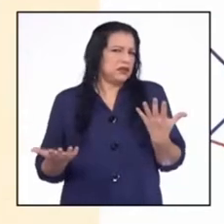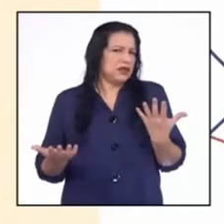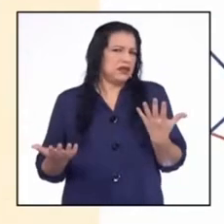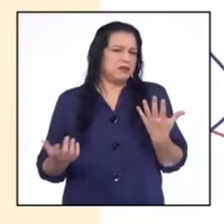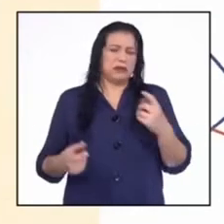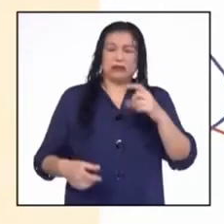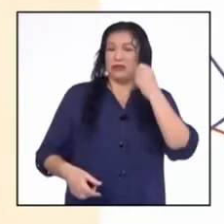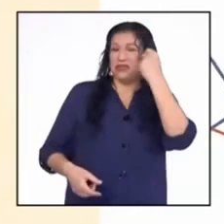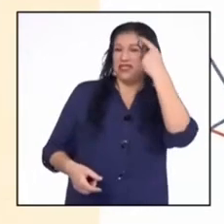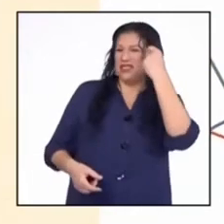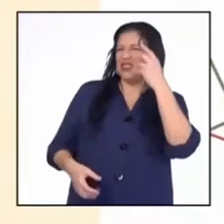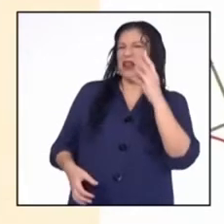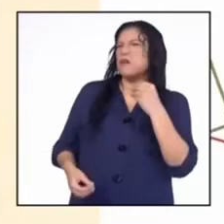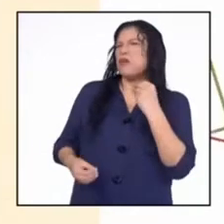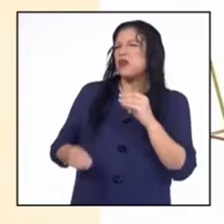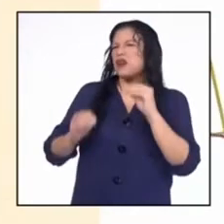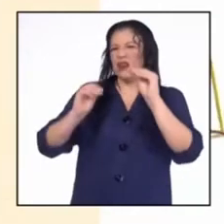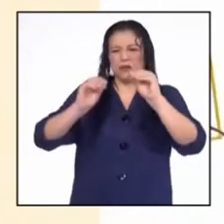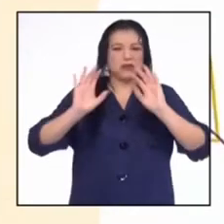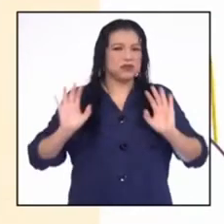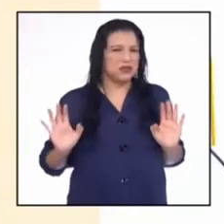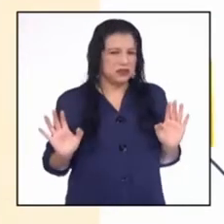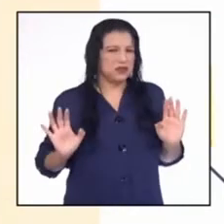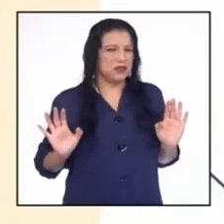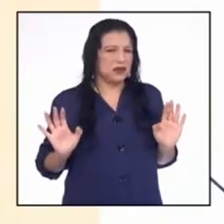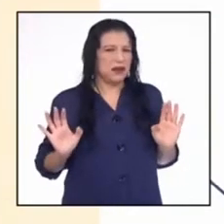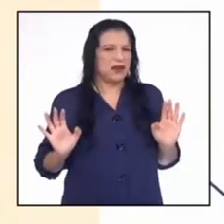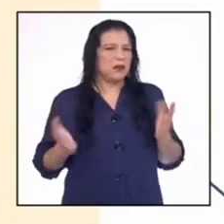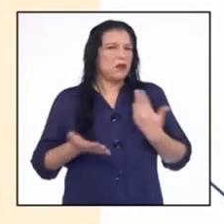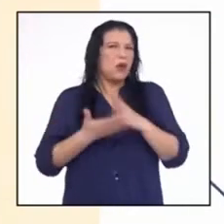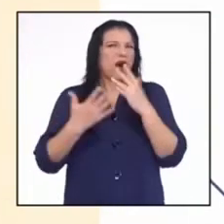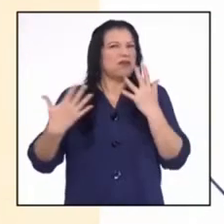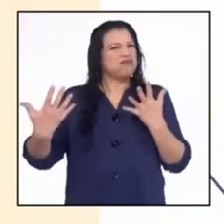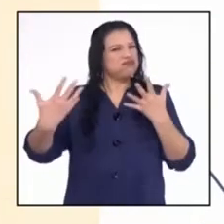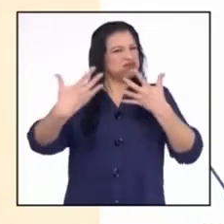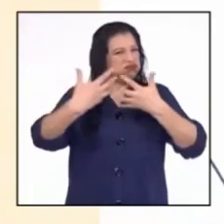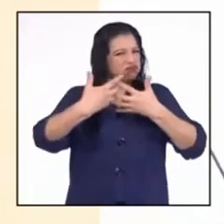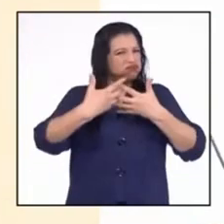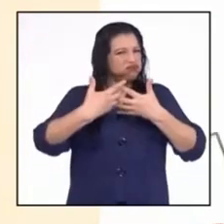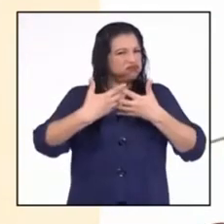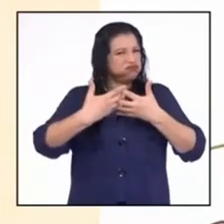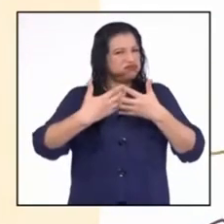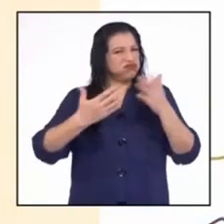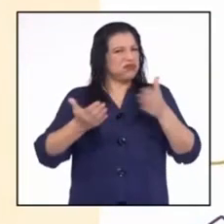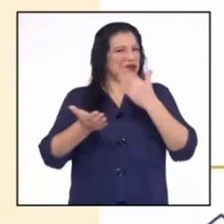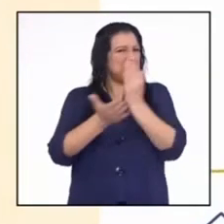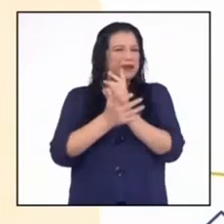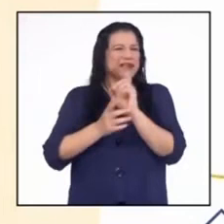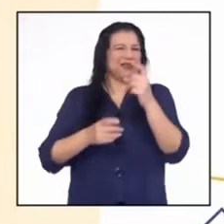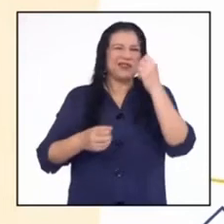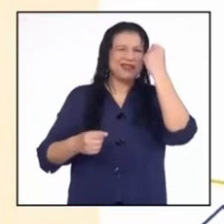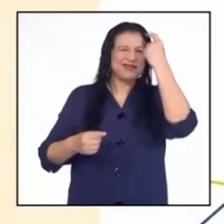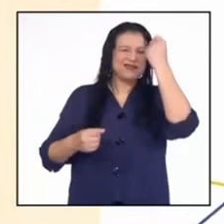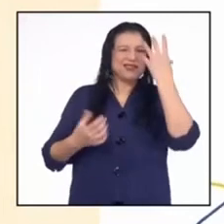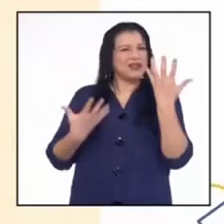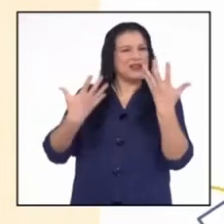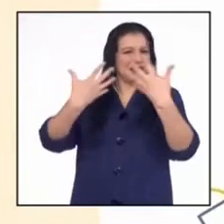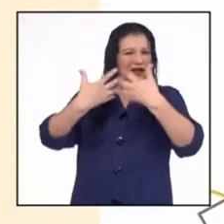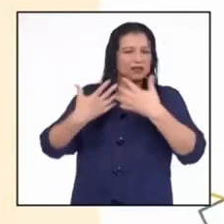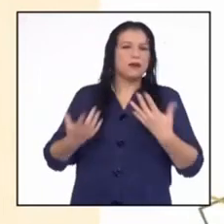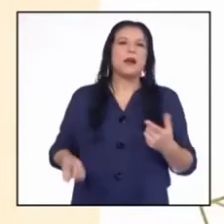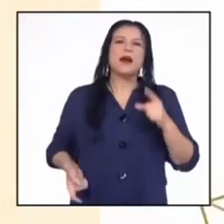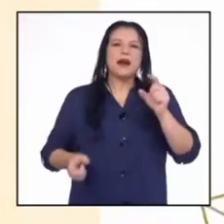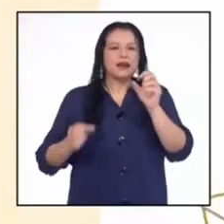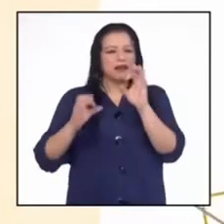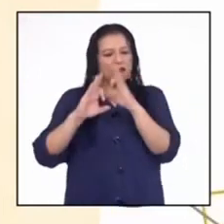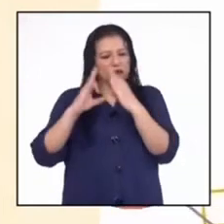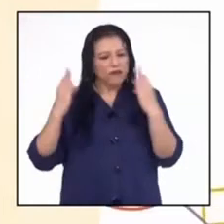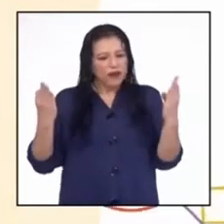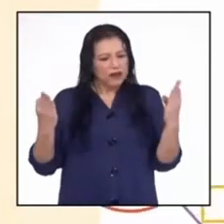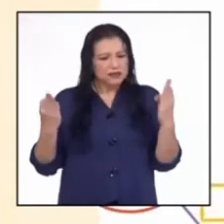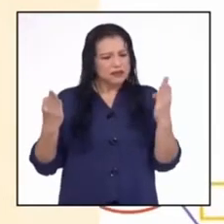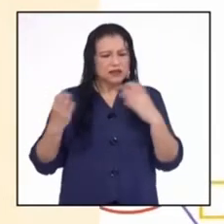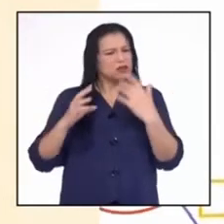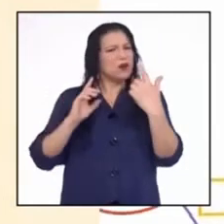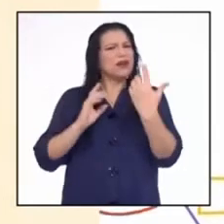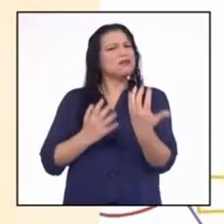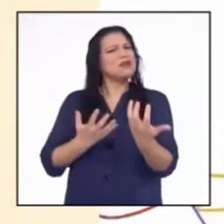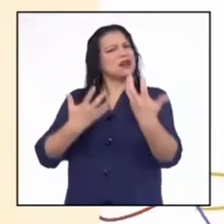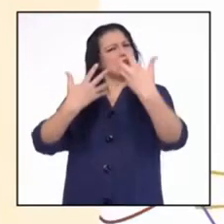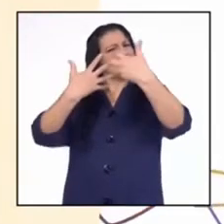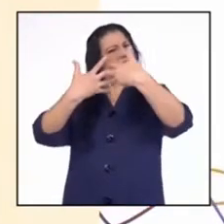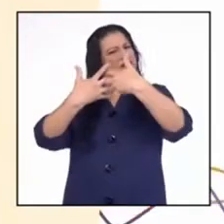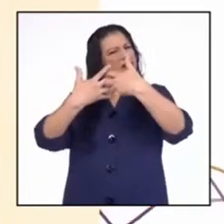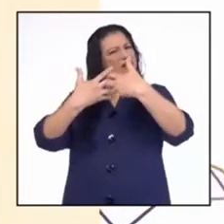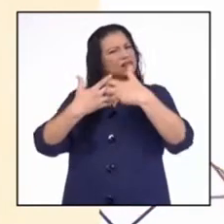termina entendiendo por qué la pusiste. Eso me parece un problema de coherencia, porque esa frase no es coherente, ni